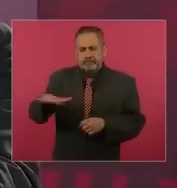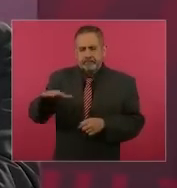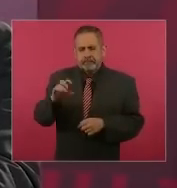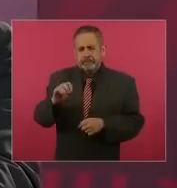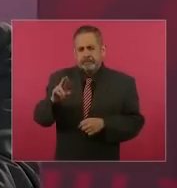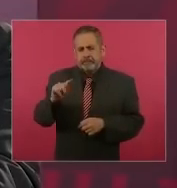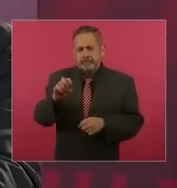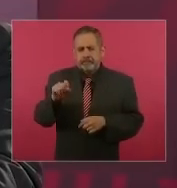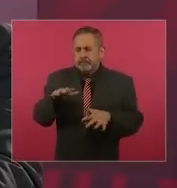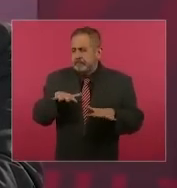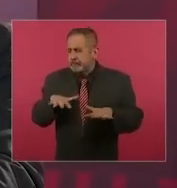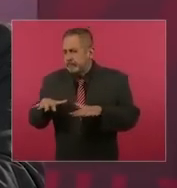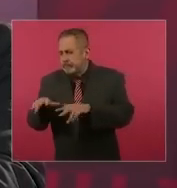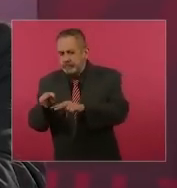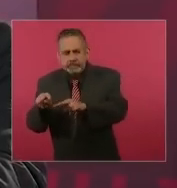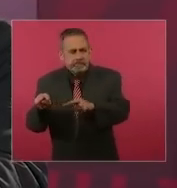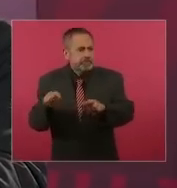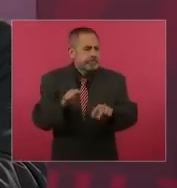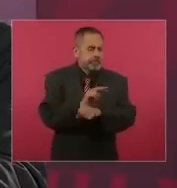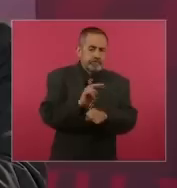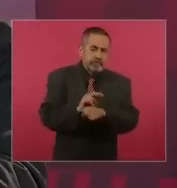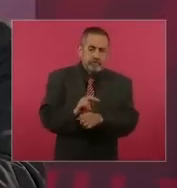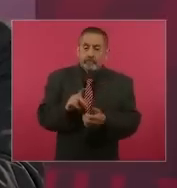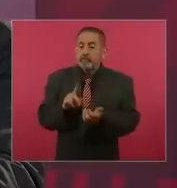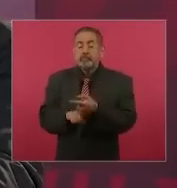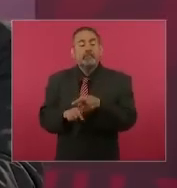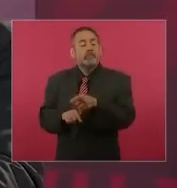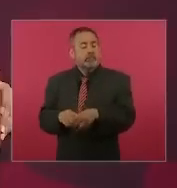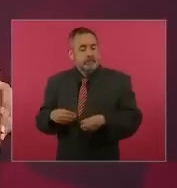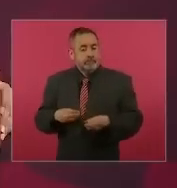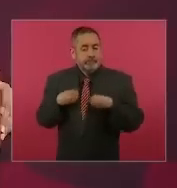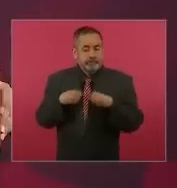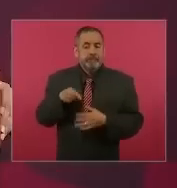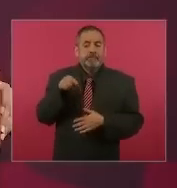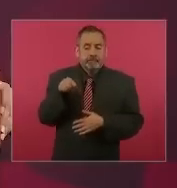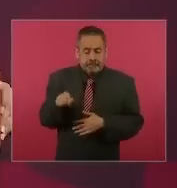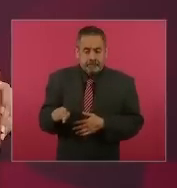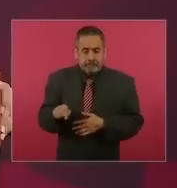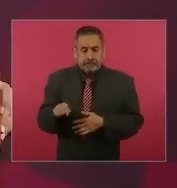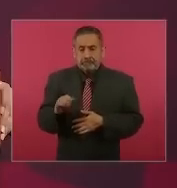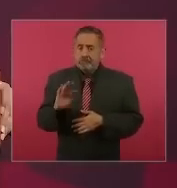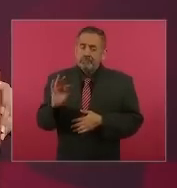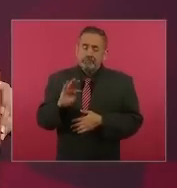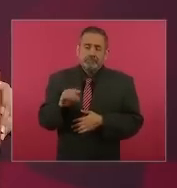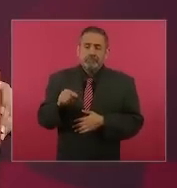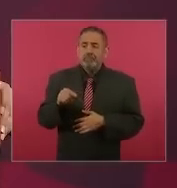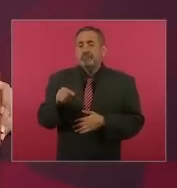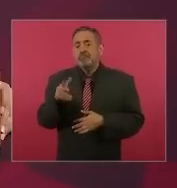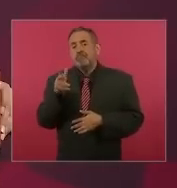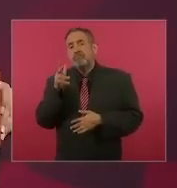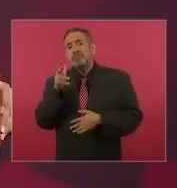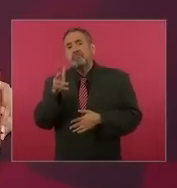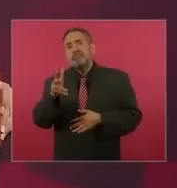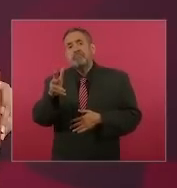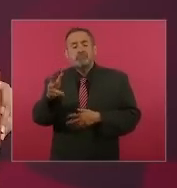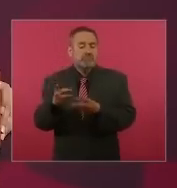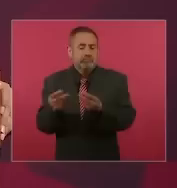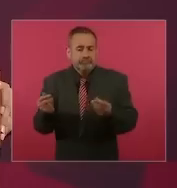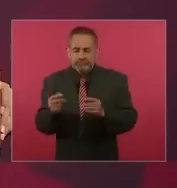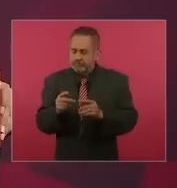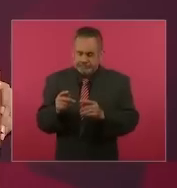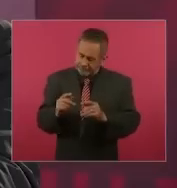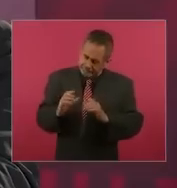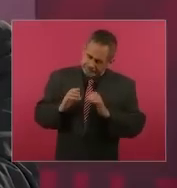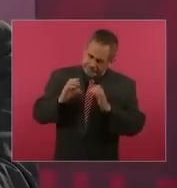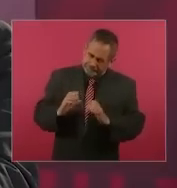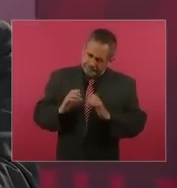de Cortés donde existen estas especies que están en vías de extinción se